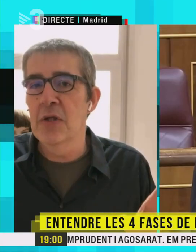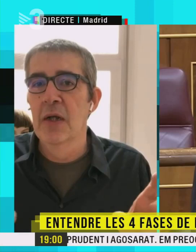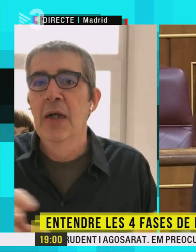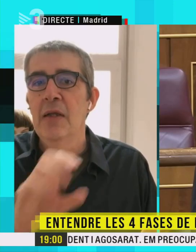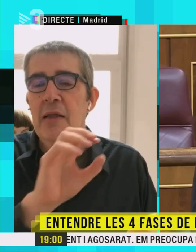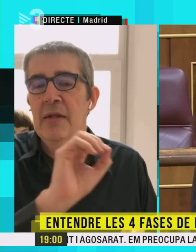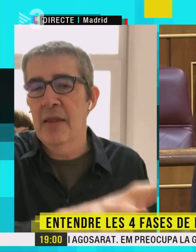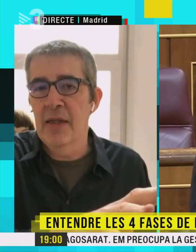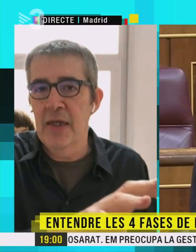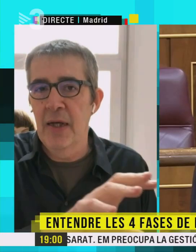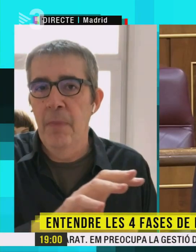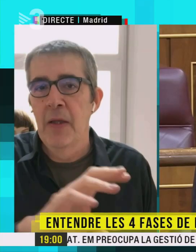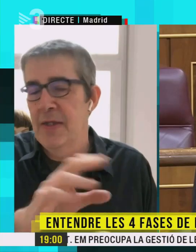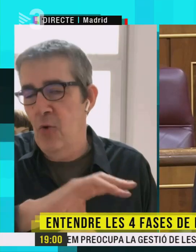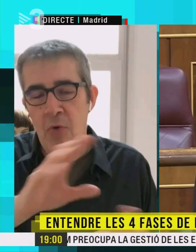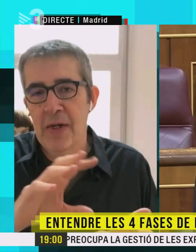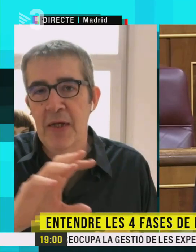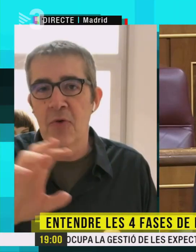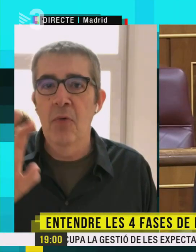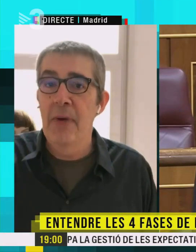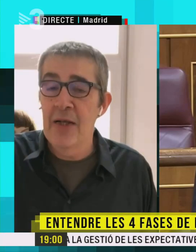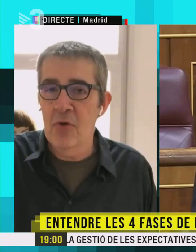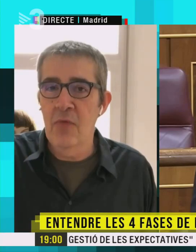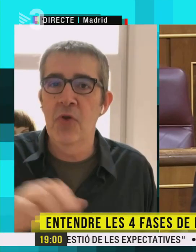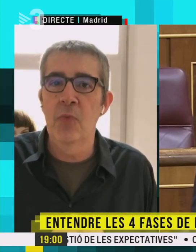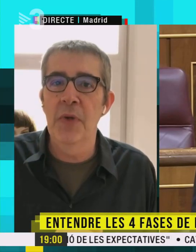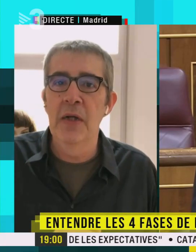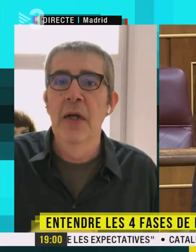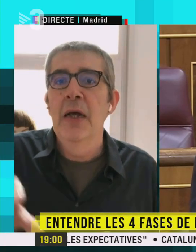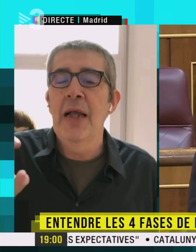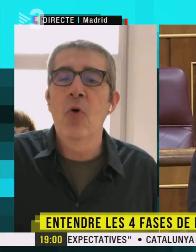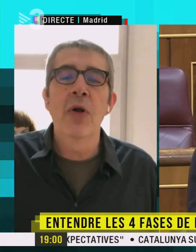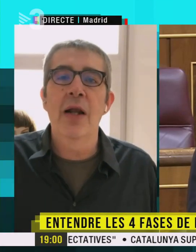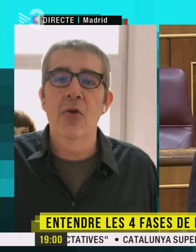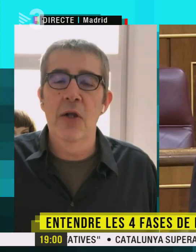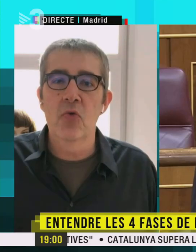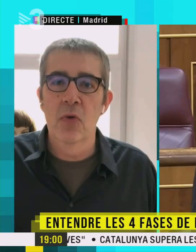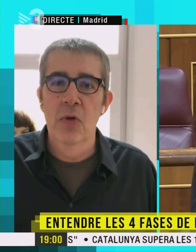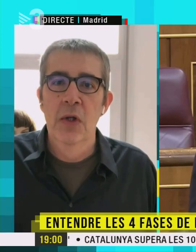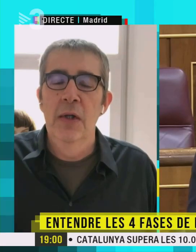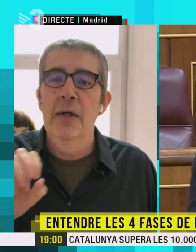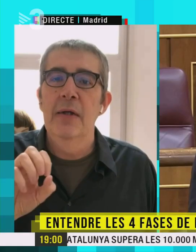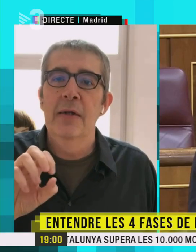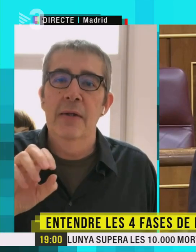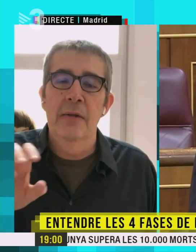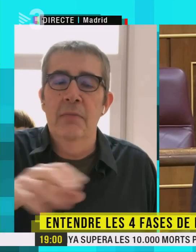tres regiones, Cerdeña, desde luego Lombardía, Véneto, que funciona muy bien, y a mejor una región del sur,